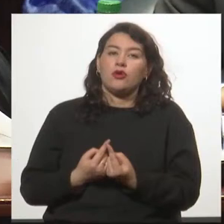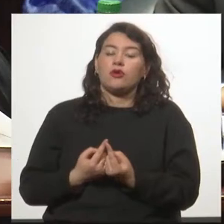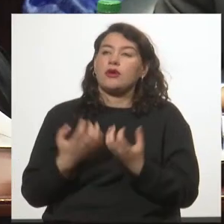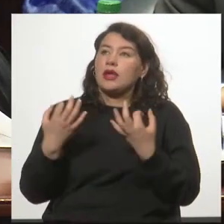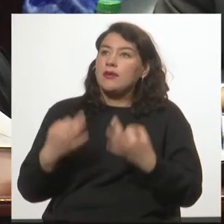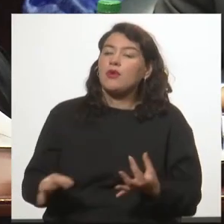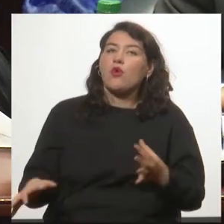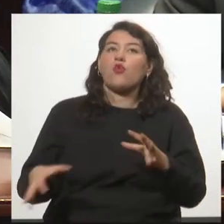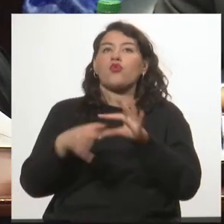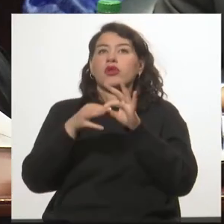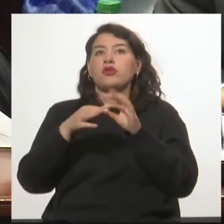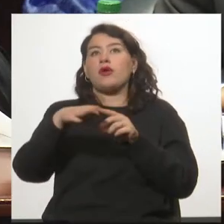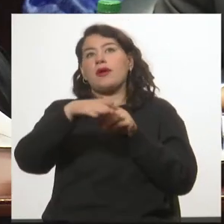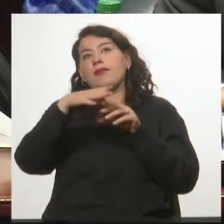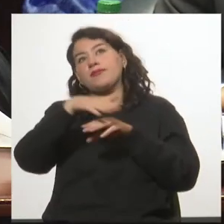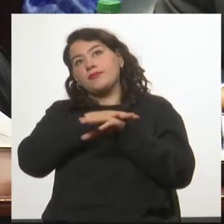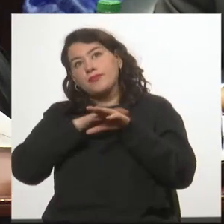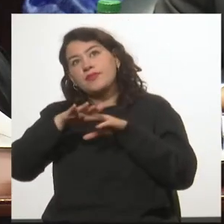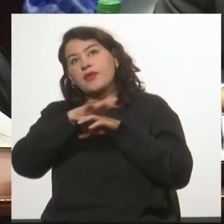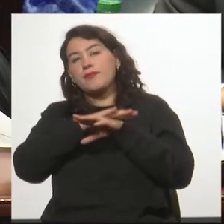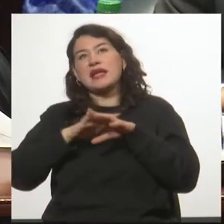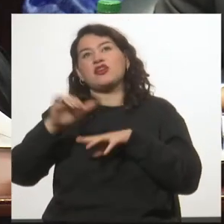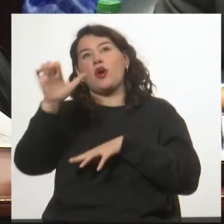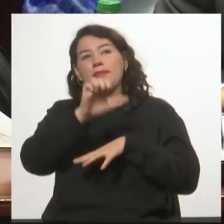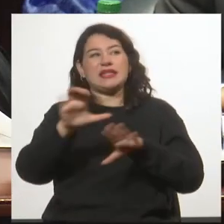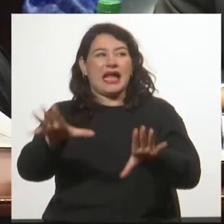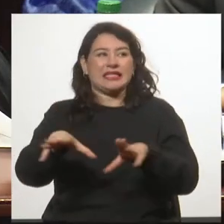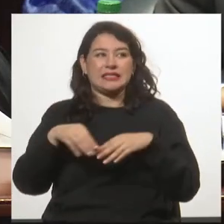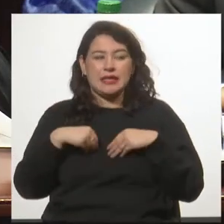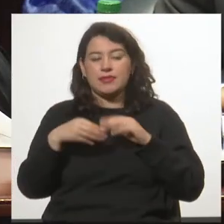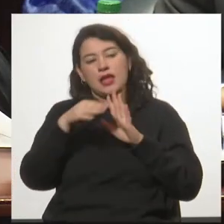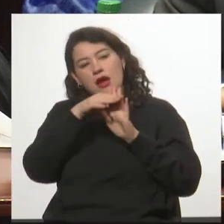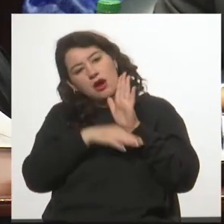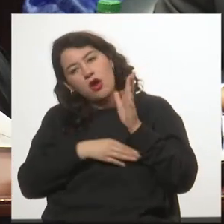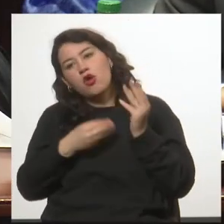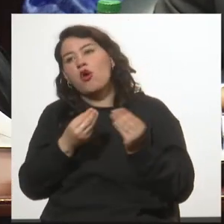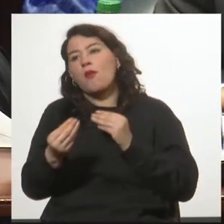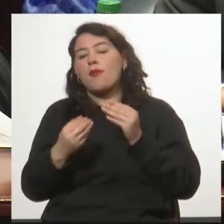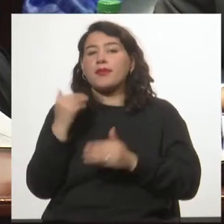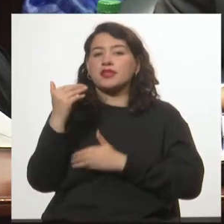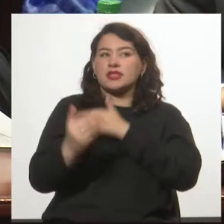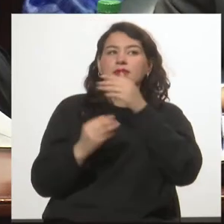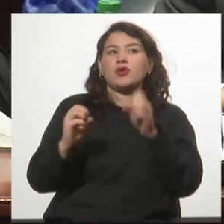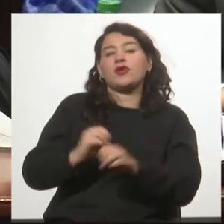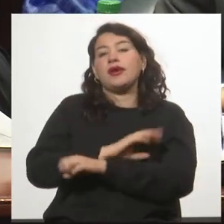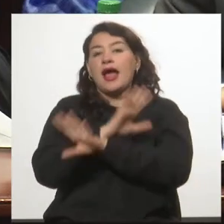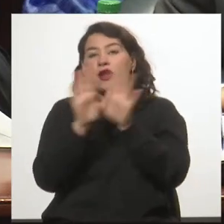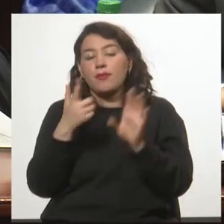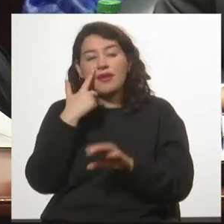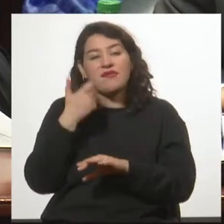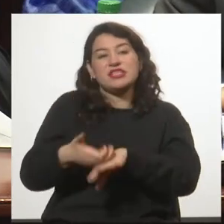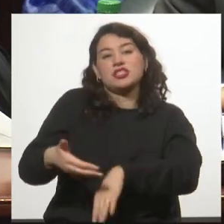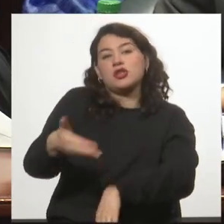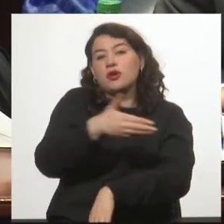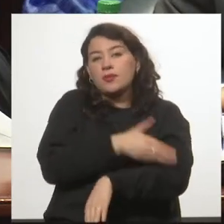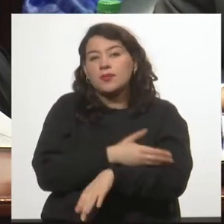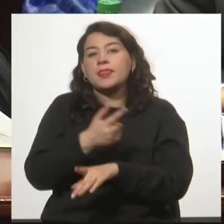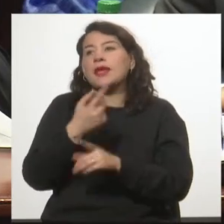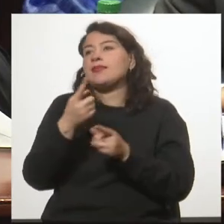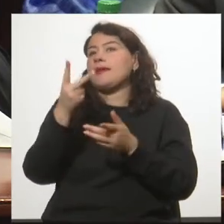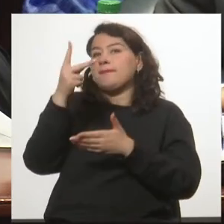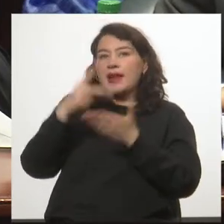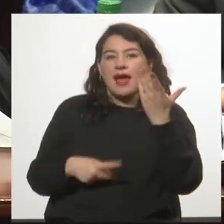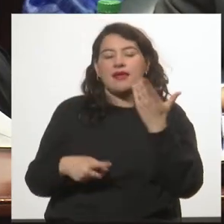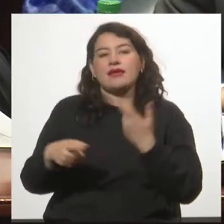estándares empresariales aceptados en procedimientos claros en previsión de planes de